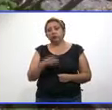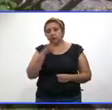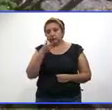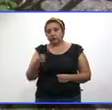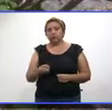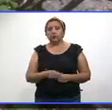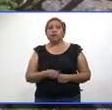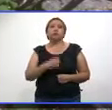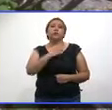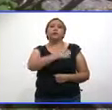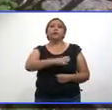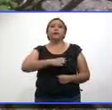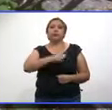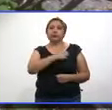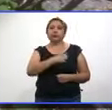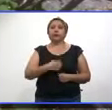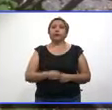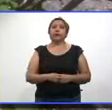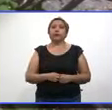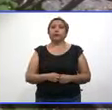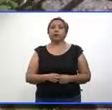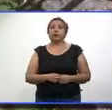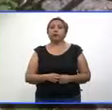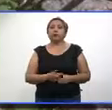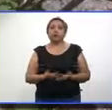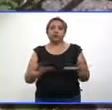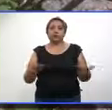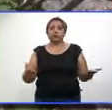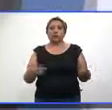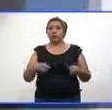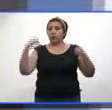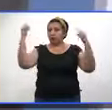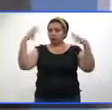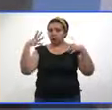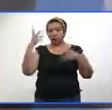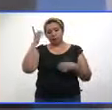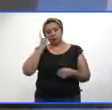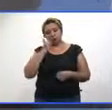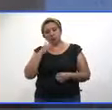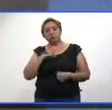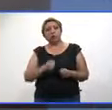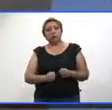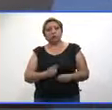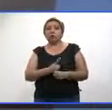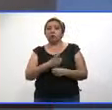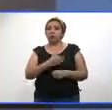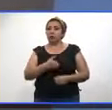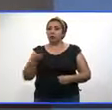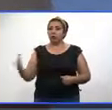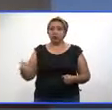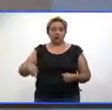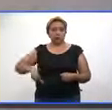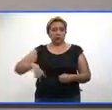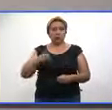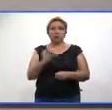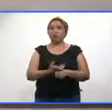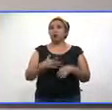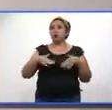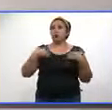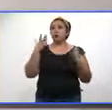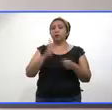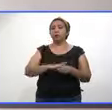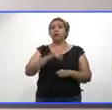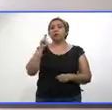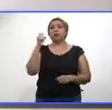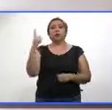estoy muy contento, ahí donde duermo no me muevo. Torres Peniche resaltó que a la fecha la administración estatal entregó más